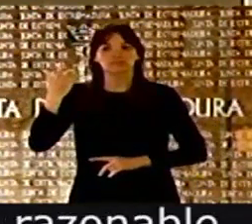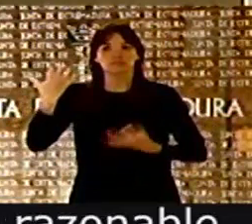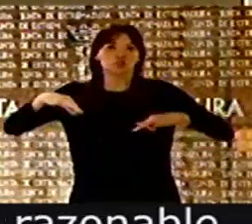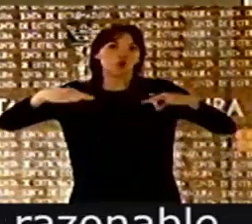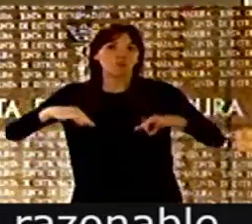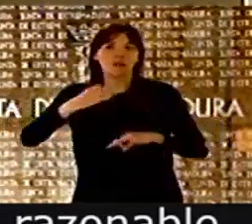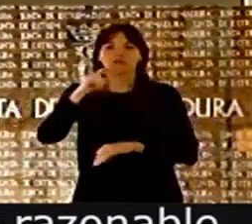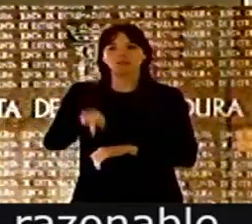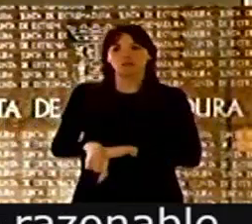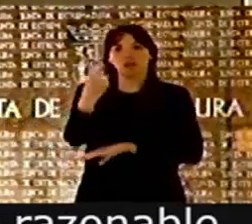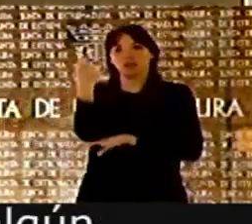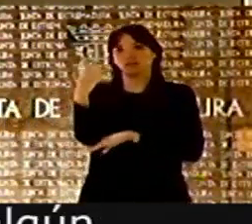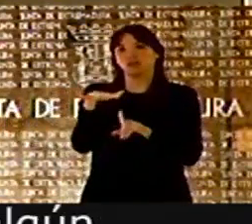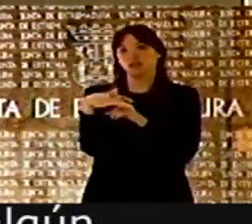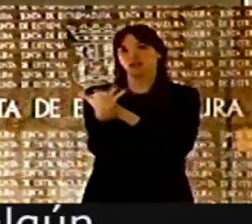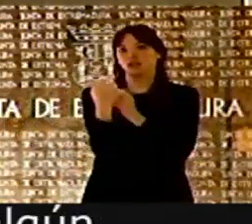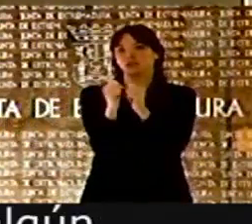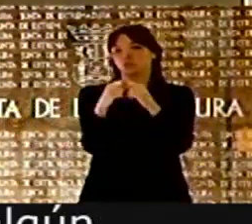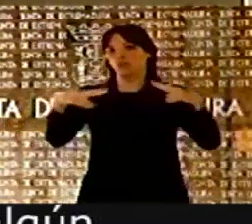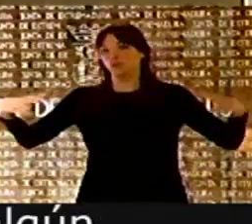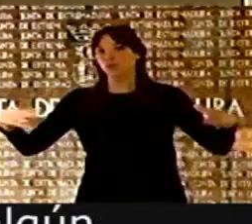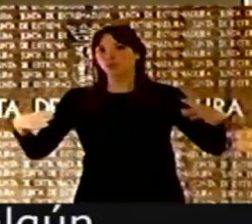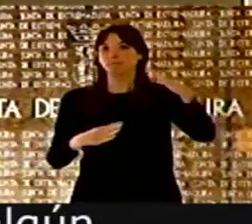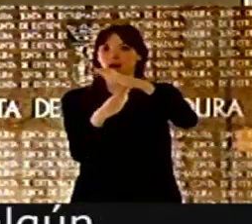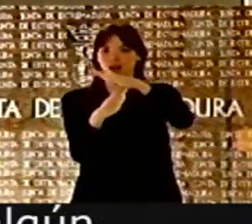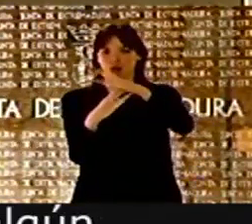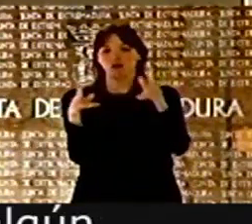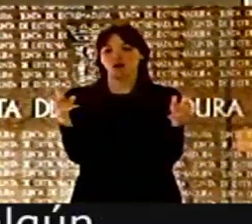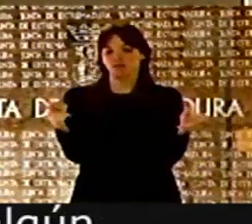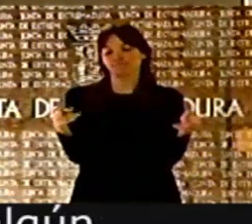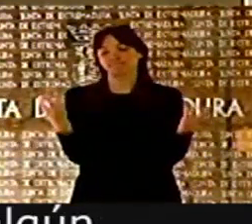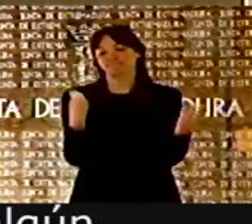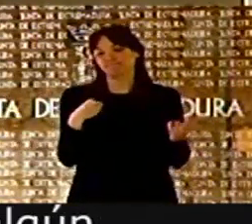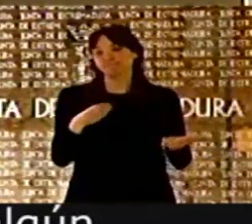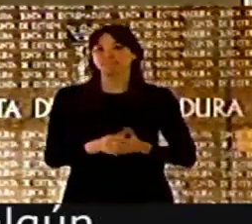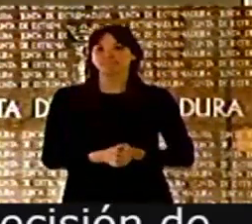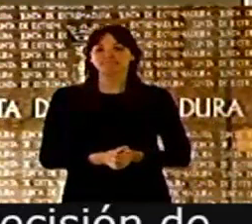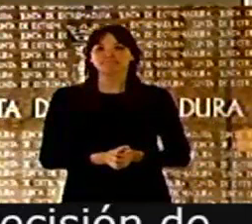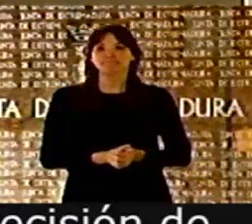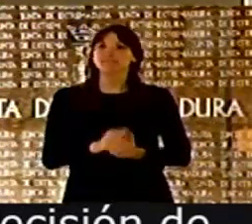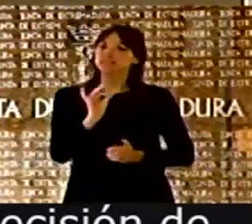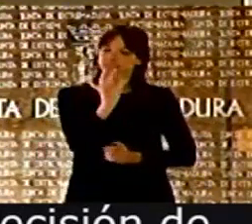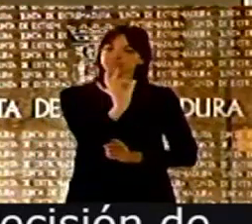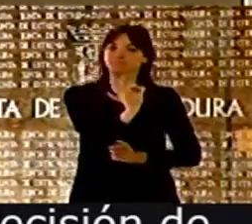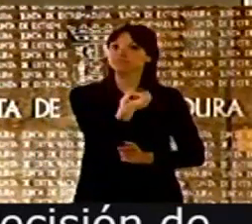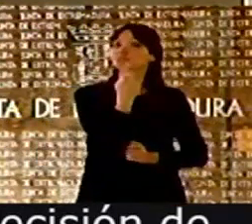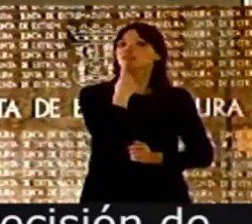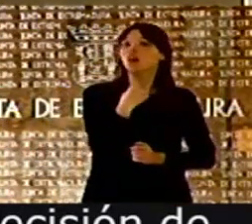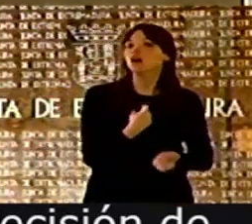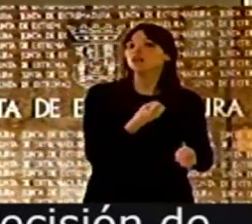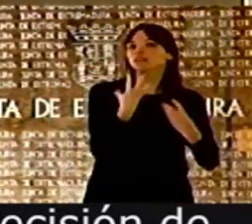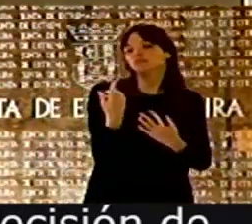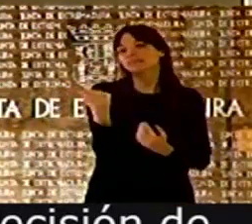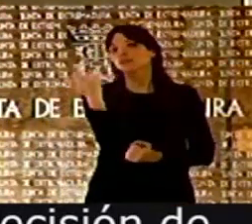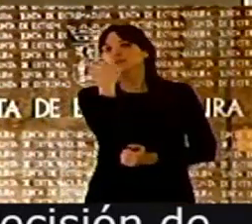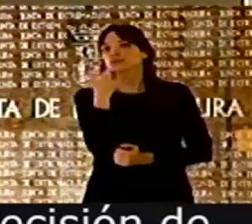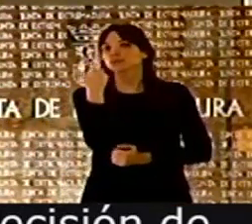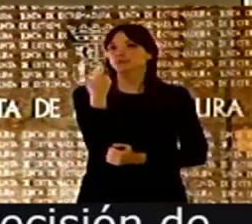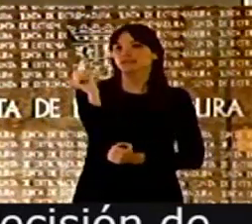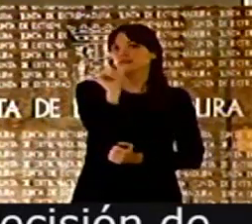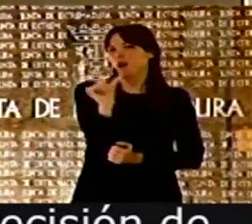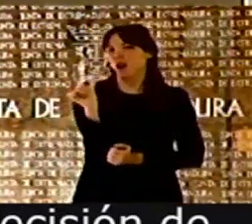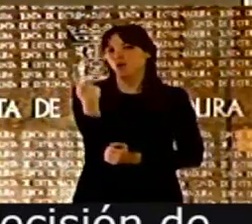obra, hay que hacer alguna decisión de este tipo, ¿no? Pero sí nos dijeron que era una cuestión de semanas, que no llegaba,